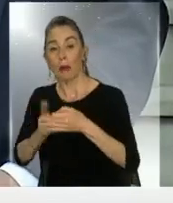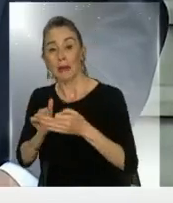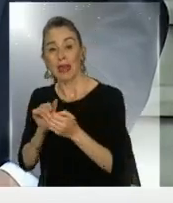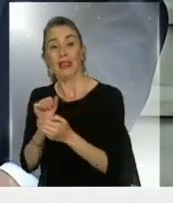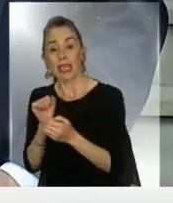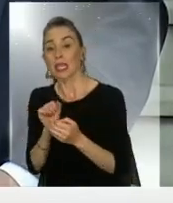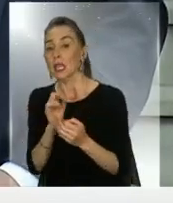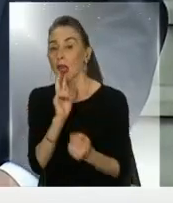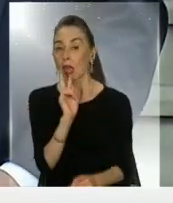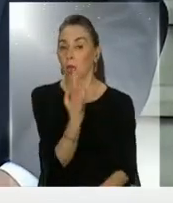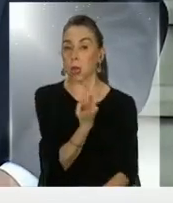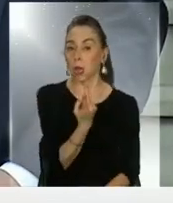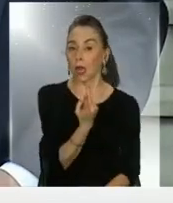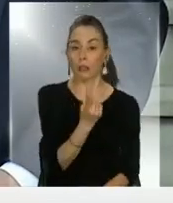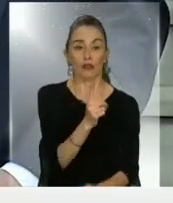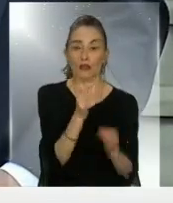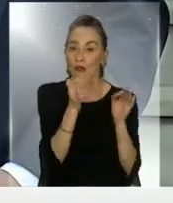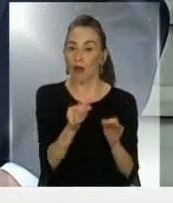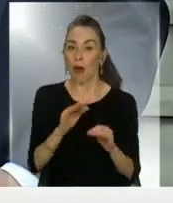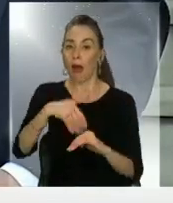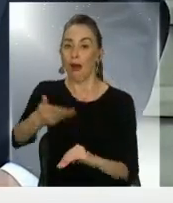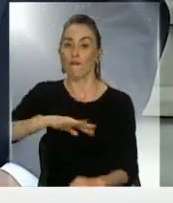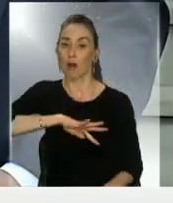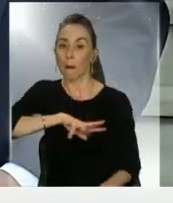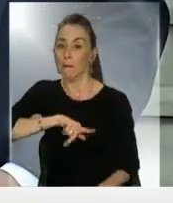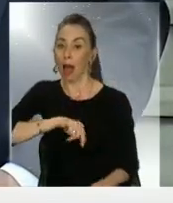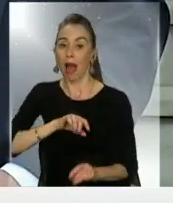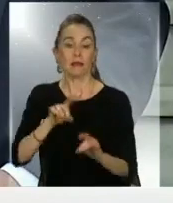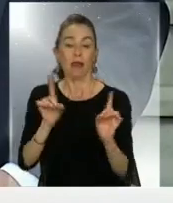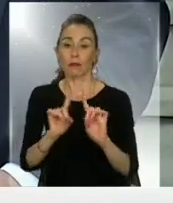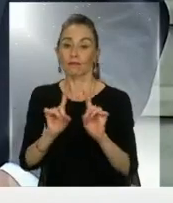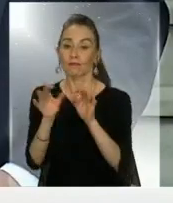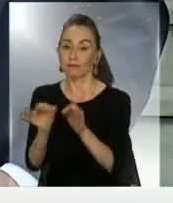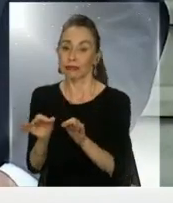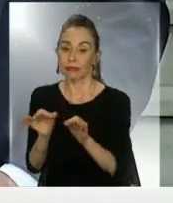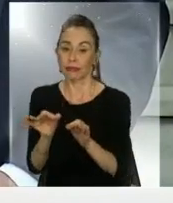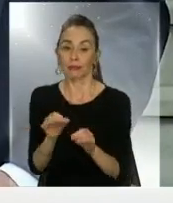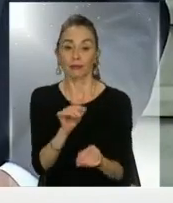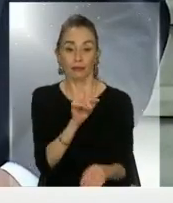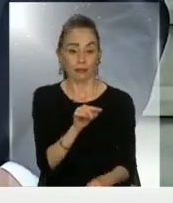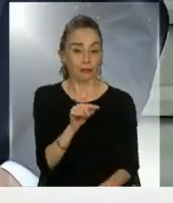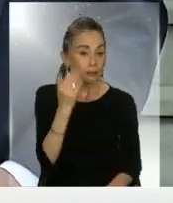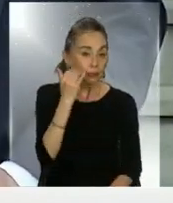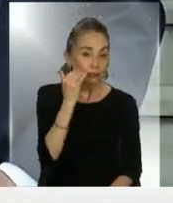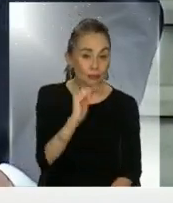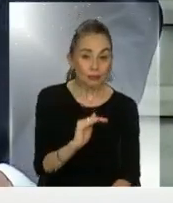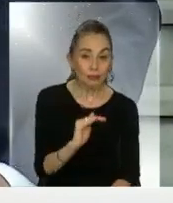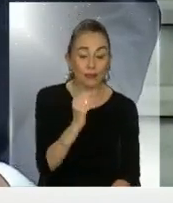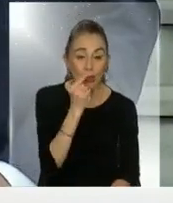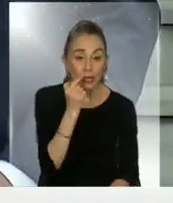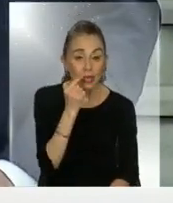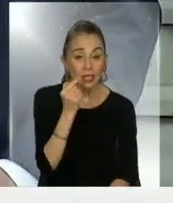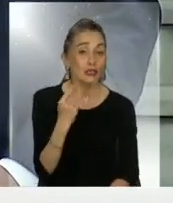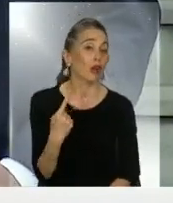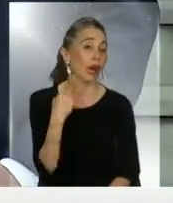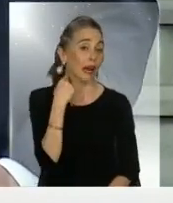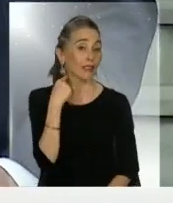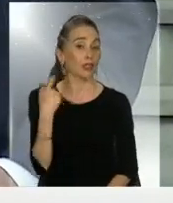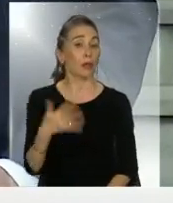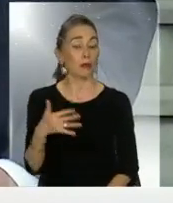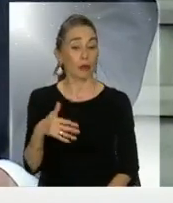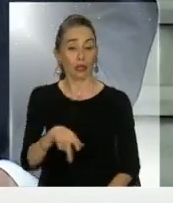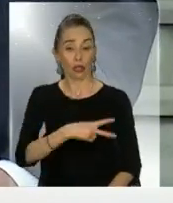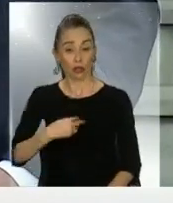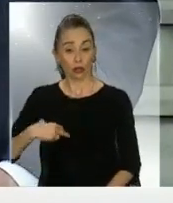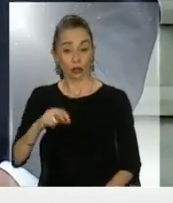las que corresponden a cómo efectivamente sucedieron los hechos. Y en un caso como este, cuando hay un niño afectado, es particularmente importante